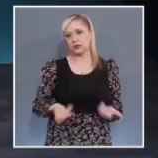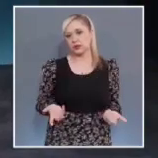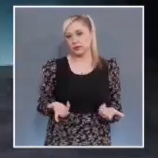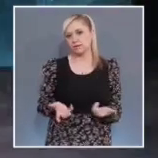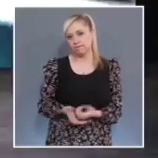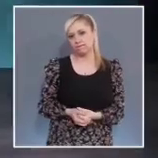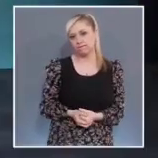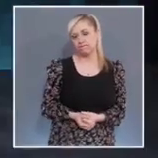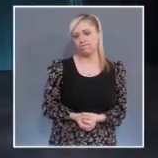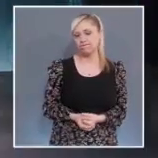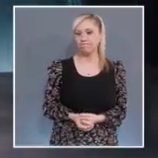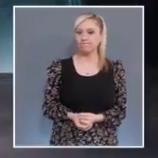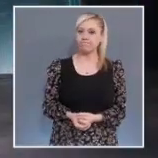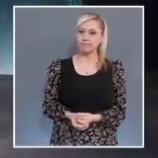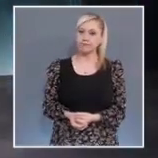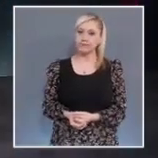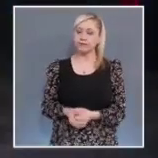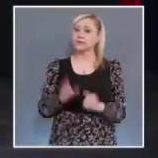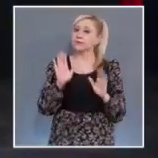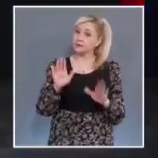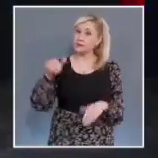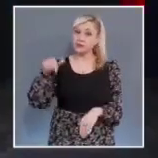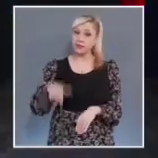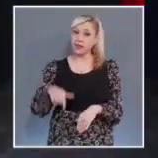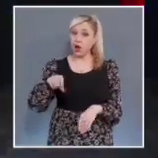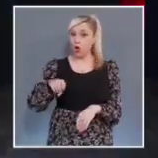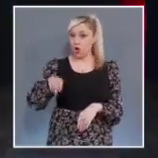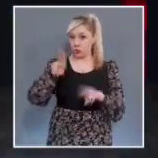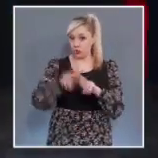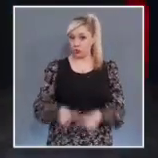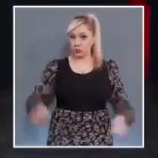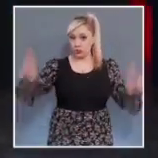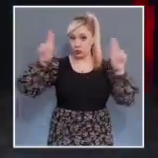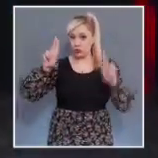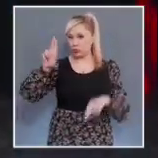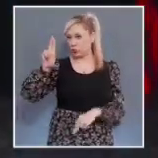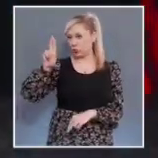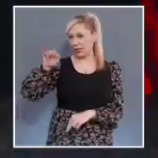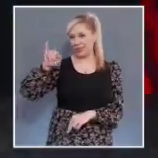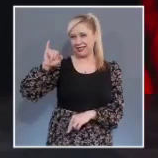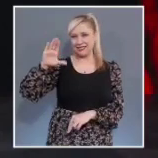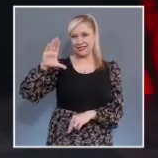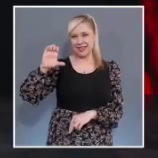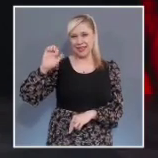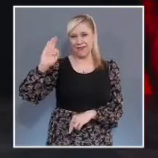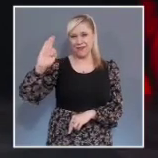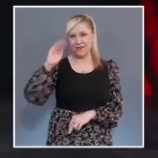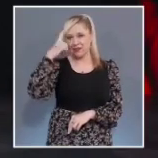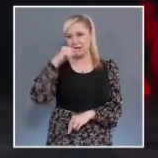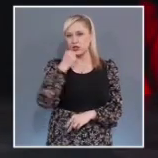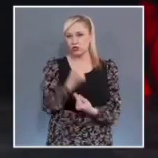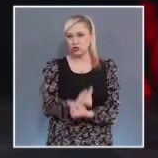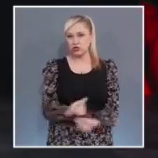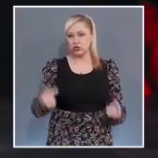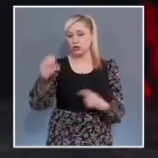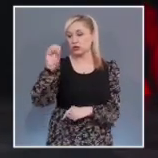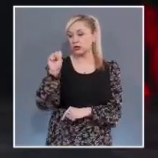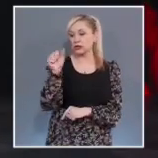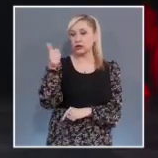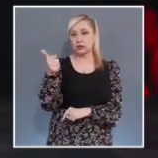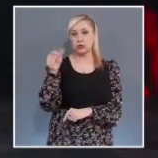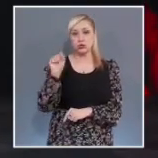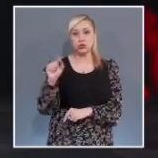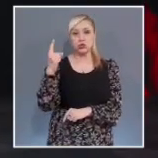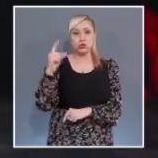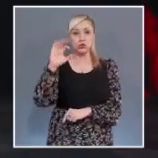Fíjese que de acuerdo con la Agencia de Naciones Unidas para la Infancia, el 66.1% de las mujeres menores de